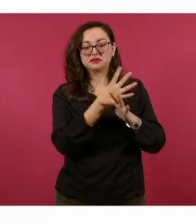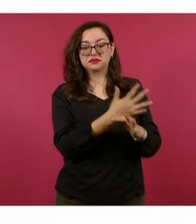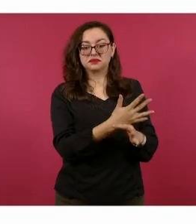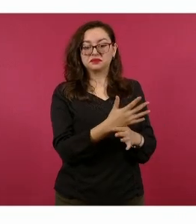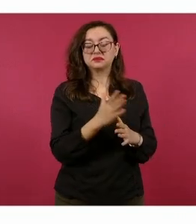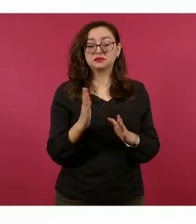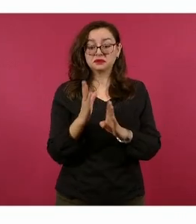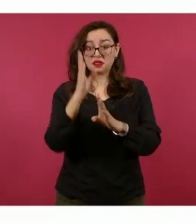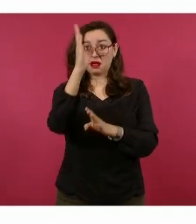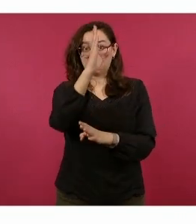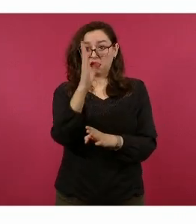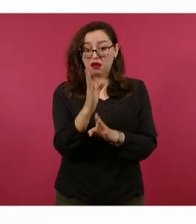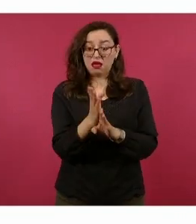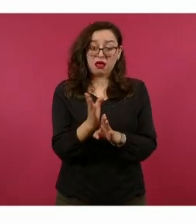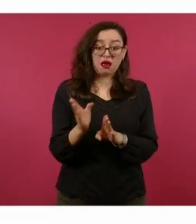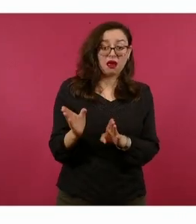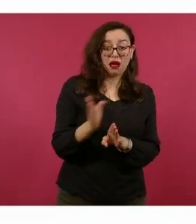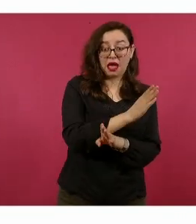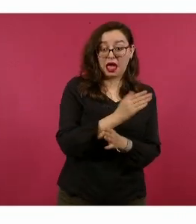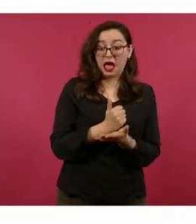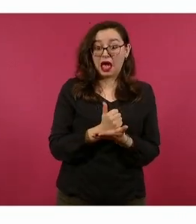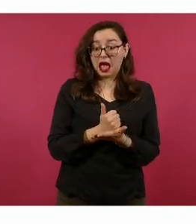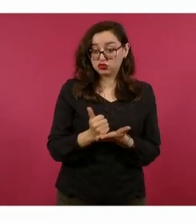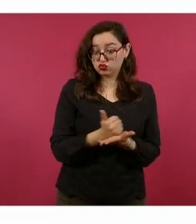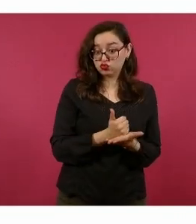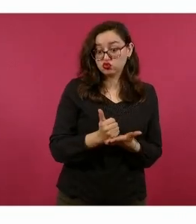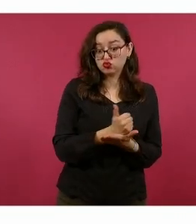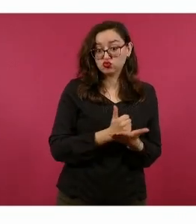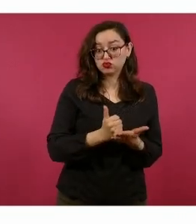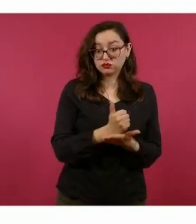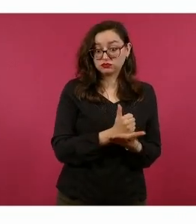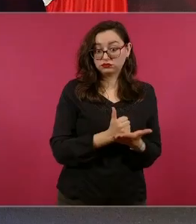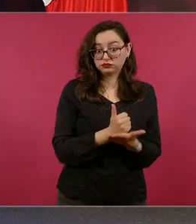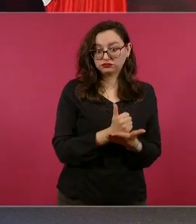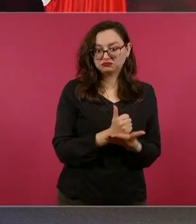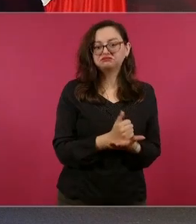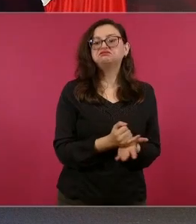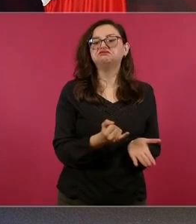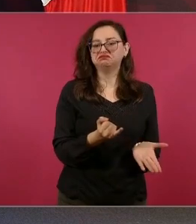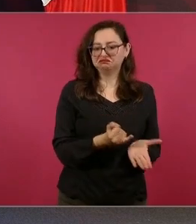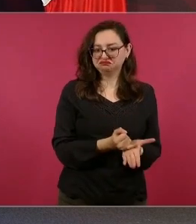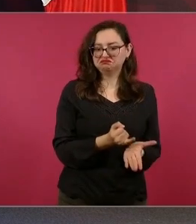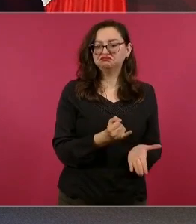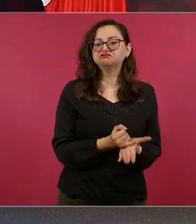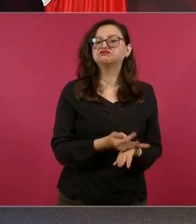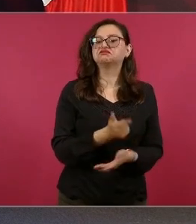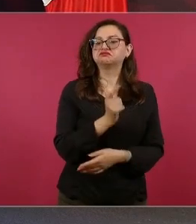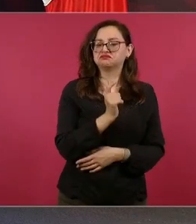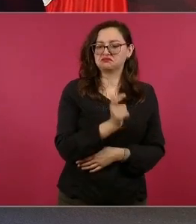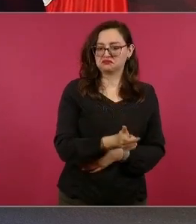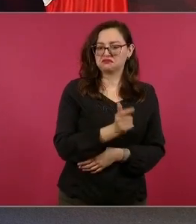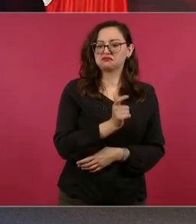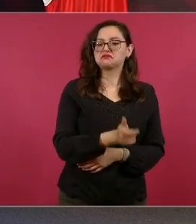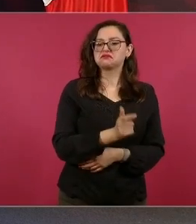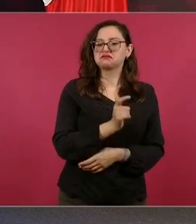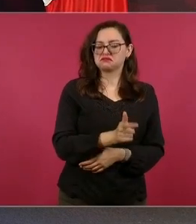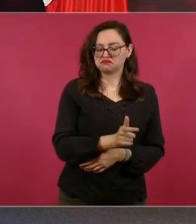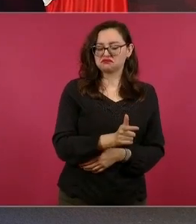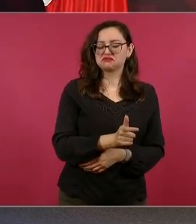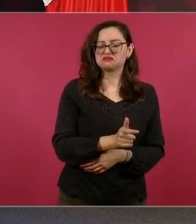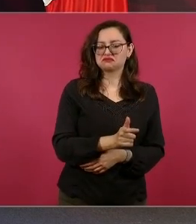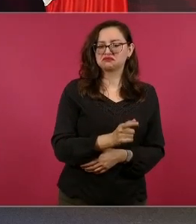Aquí, dice, están los que pagamos impuestos.